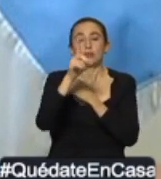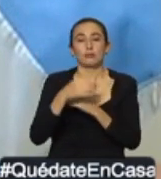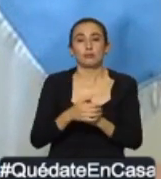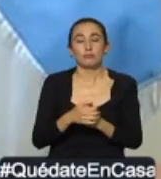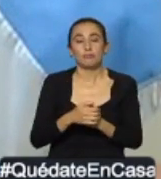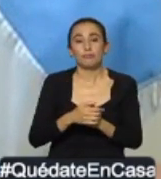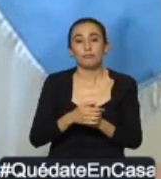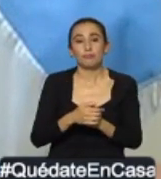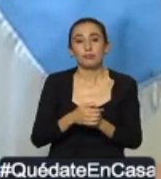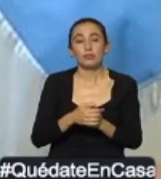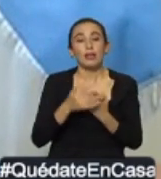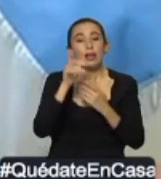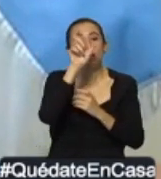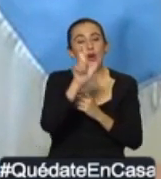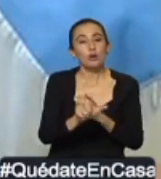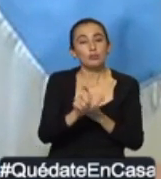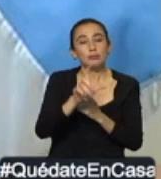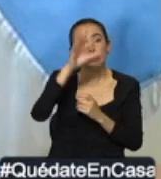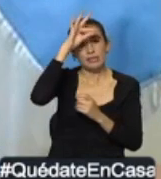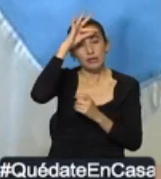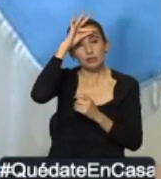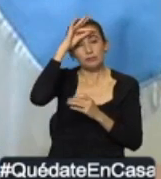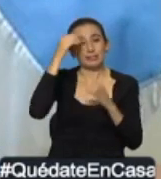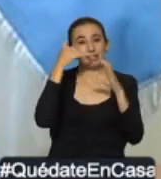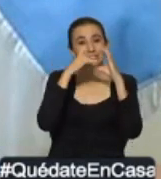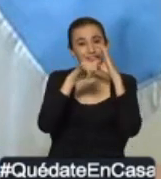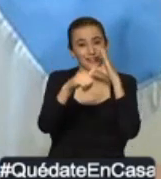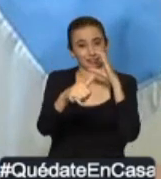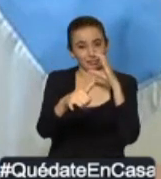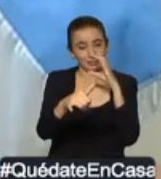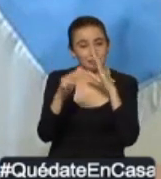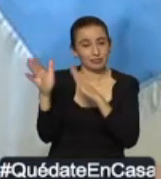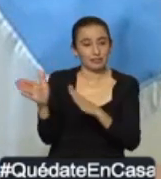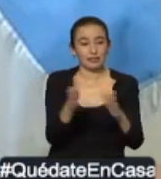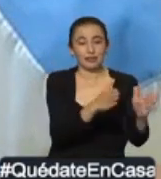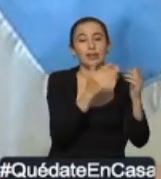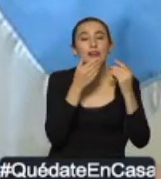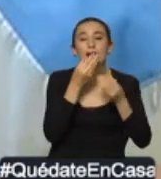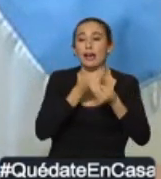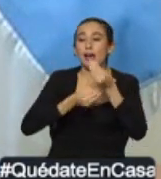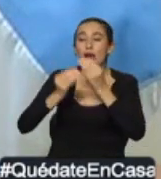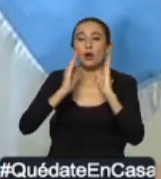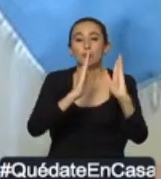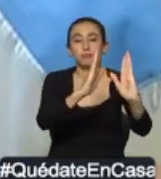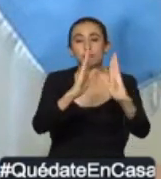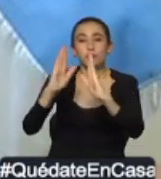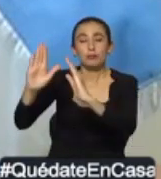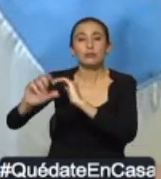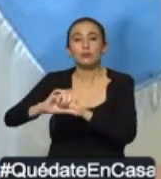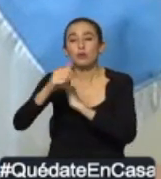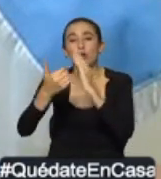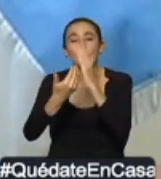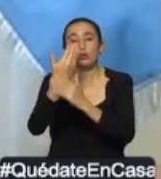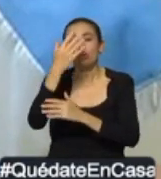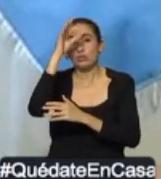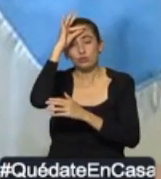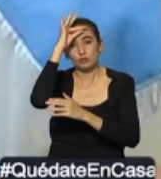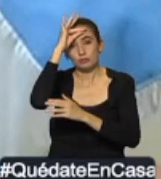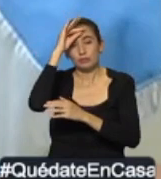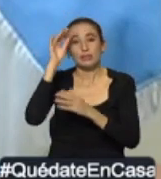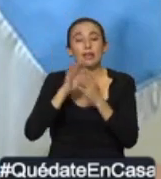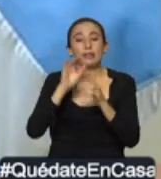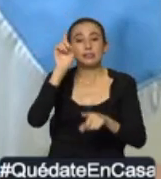del hospital general doctor ligorio panchana sotomayor serán trasladados a los hospitales de la libertad y salinas